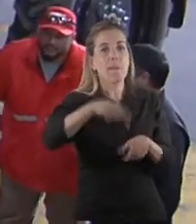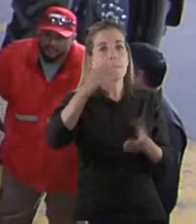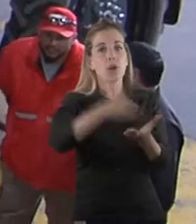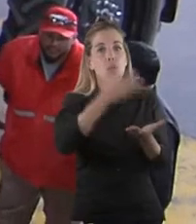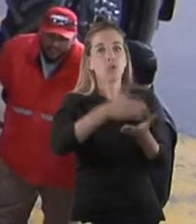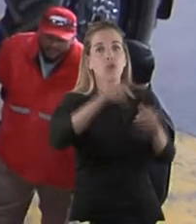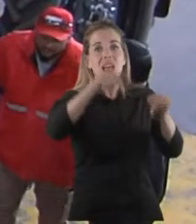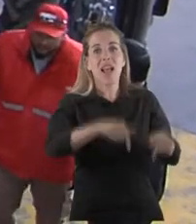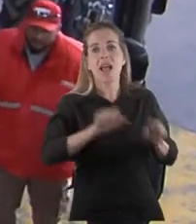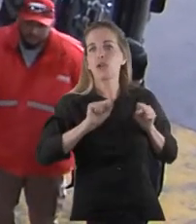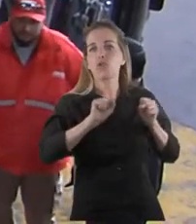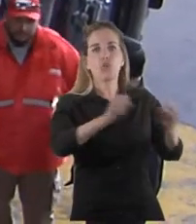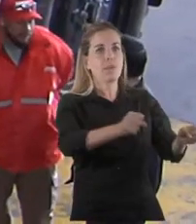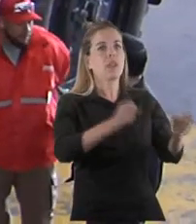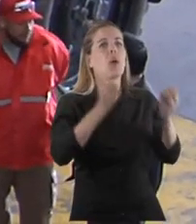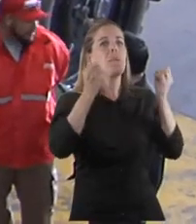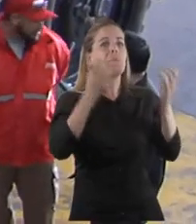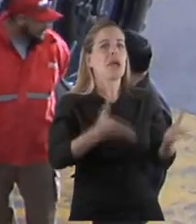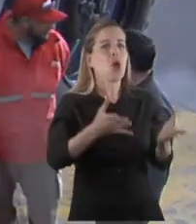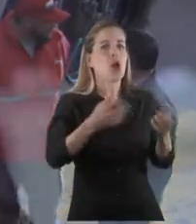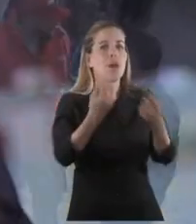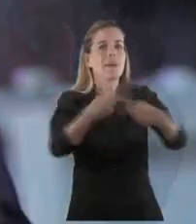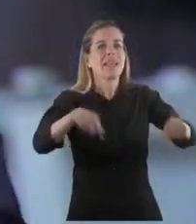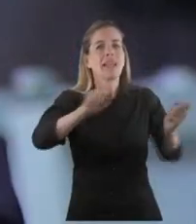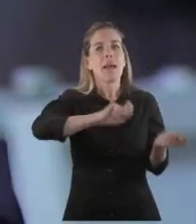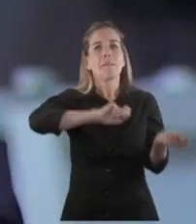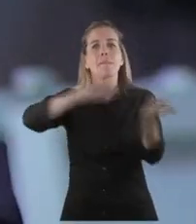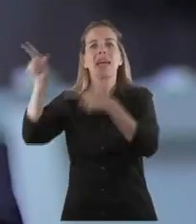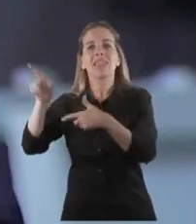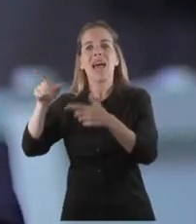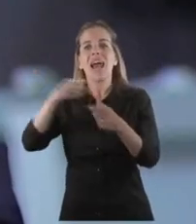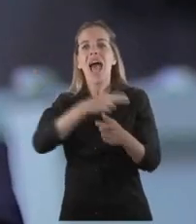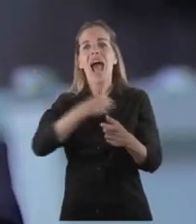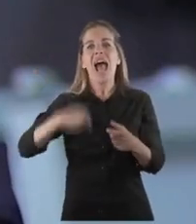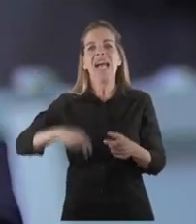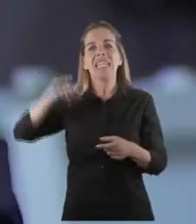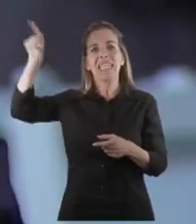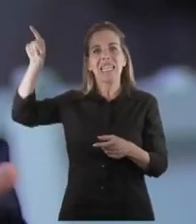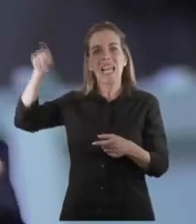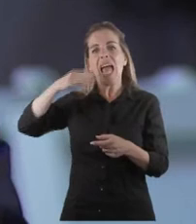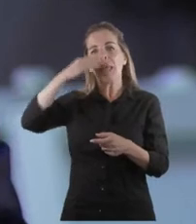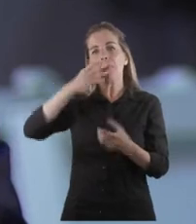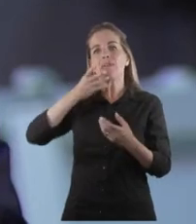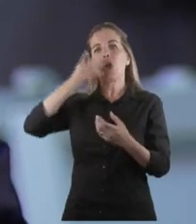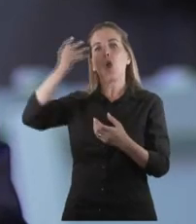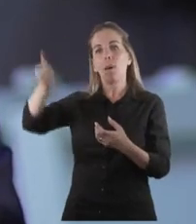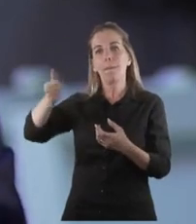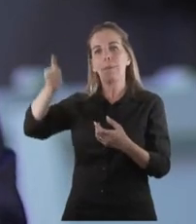producir a China y etiquetar en Buenos Aires nuevamente.